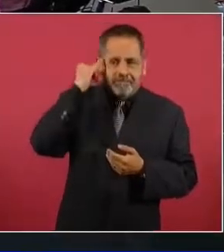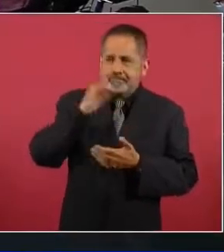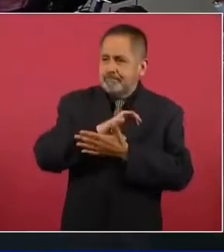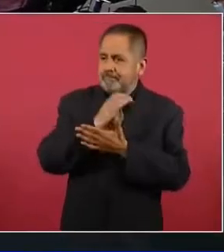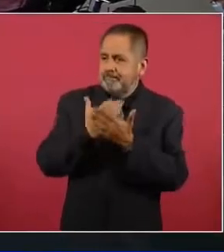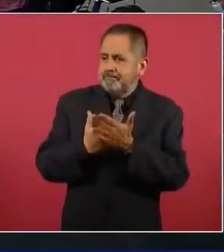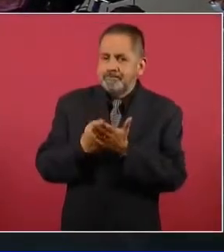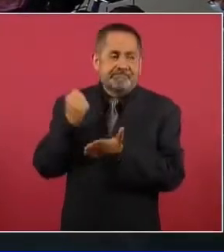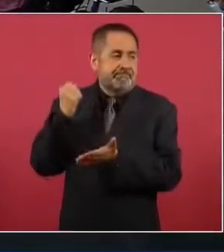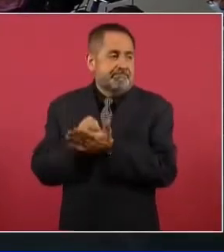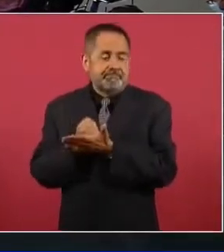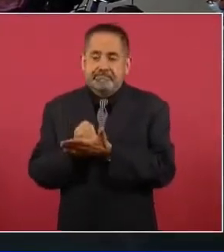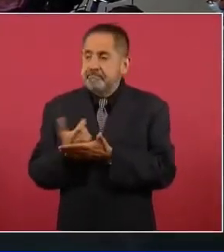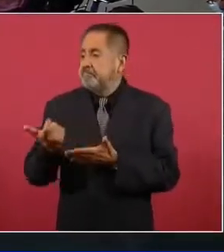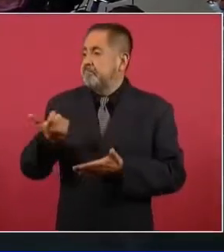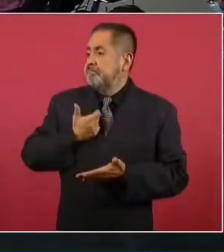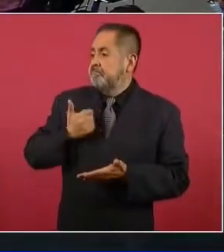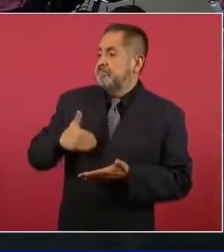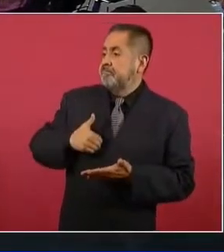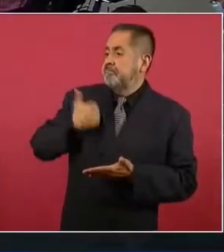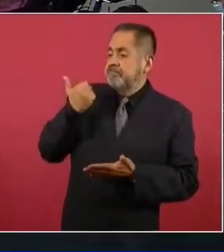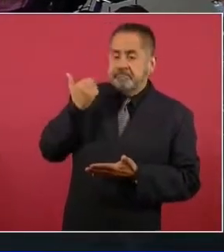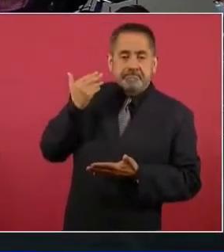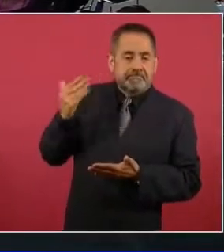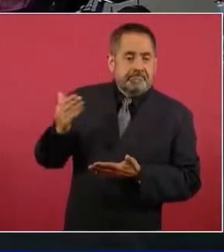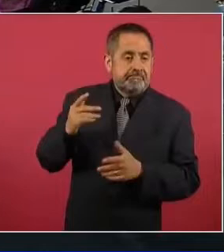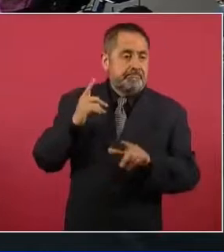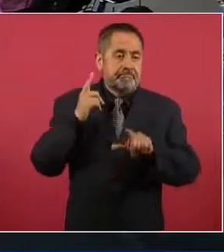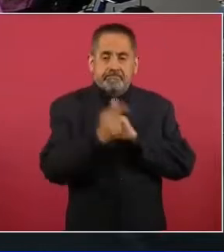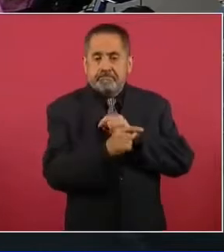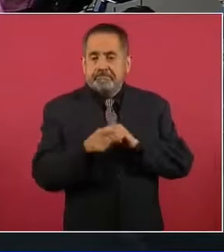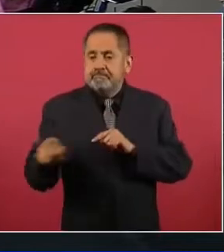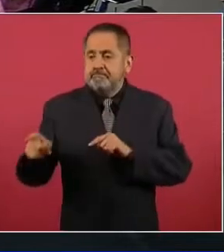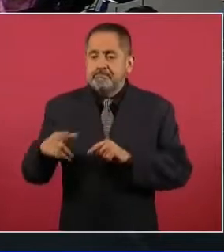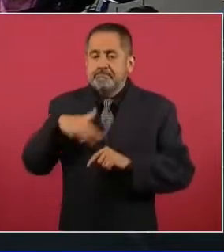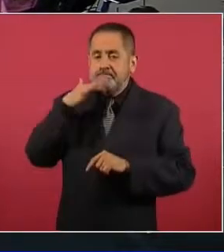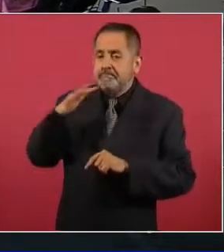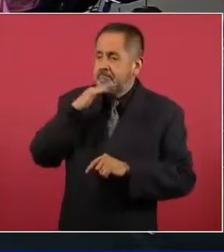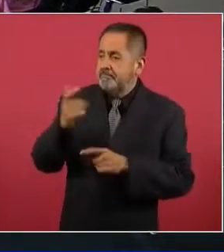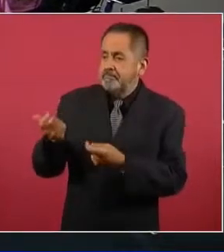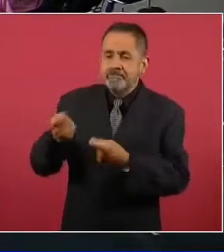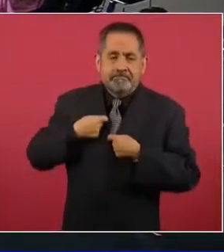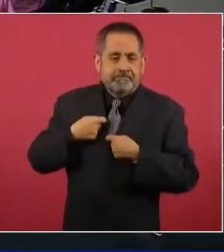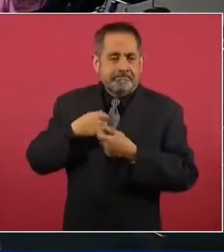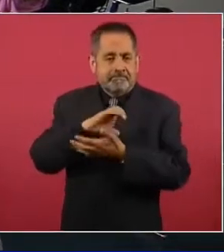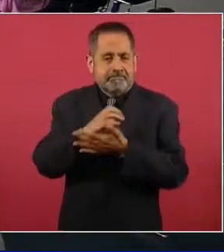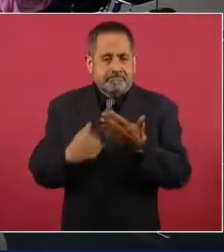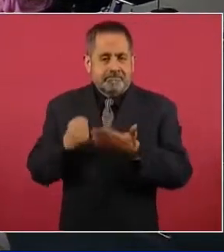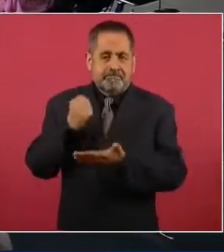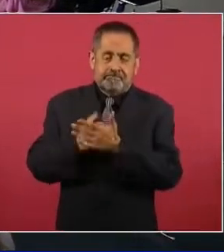muchas veces el soborno por entregar el contrato,